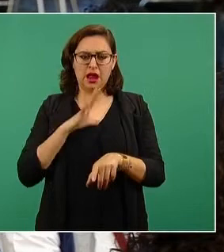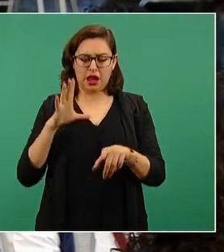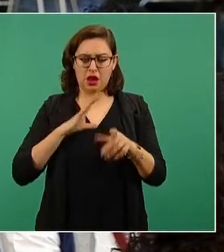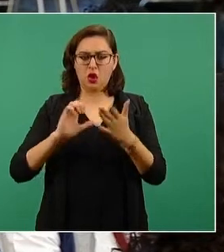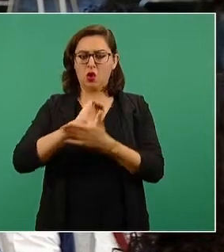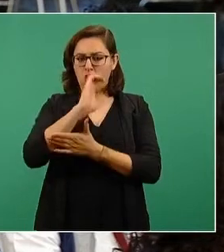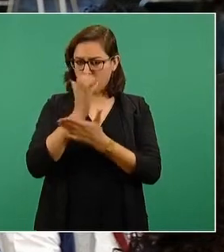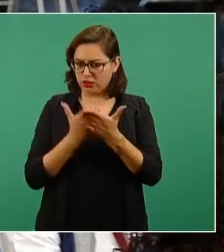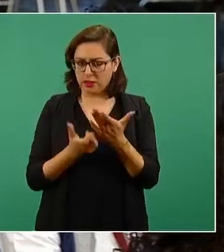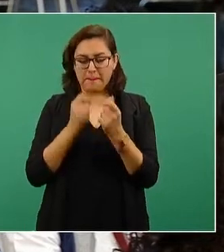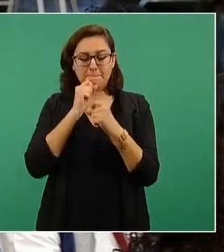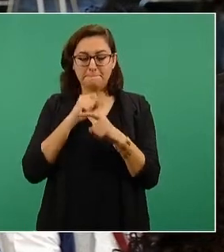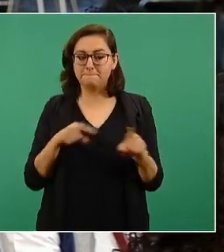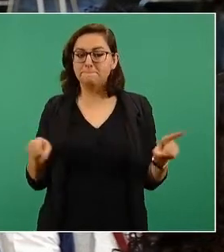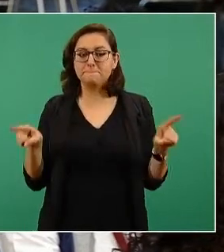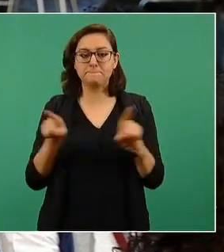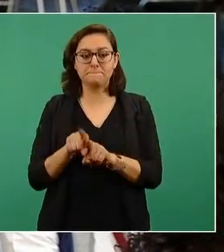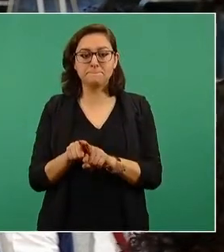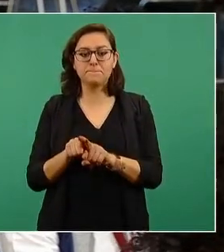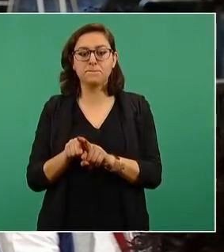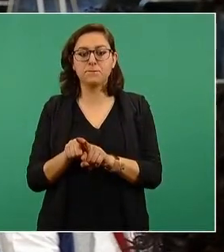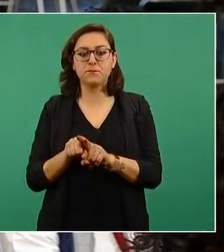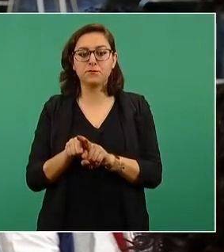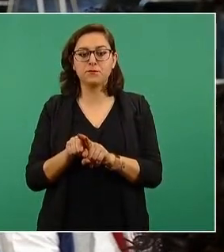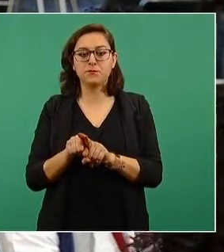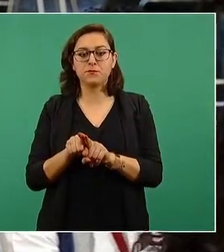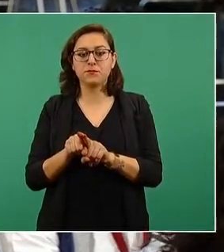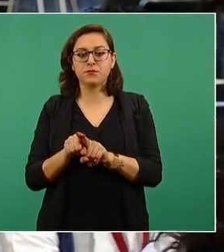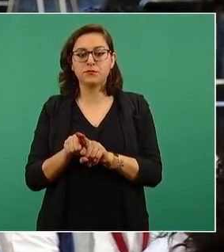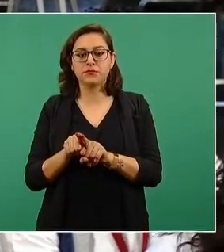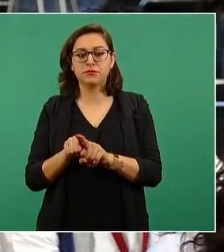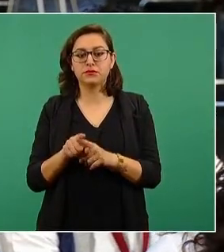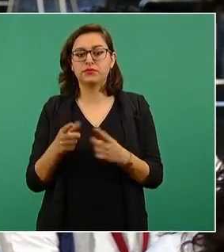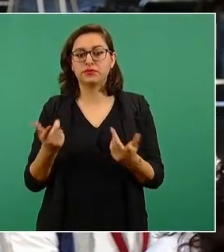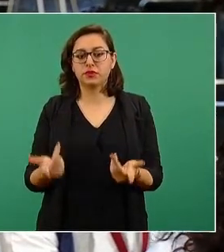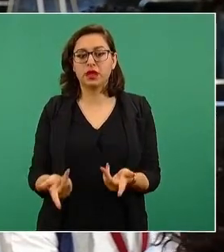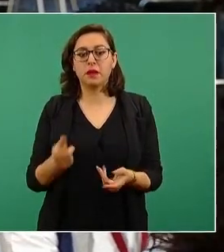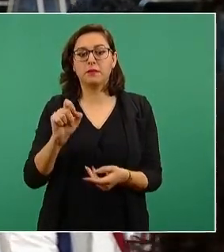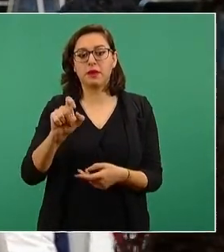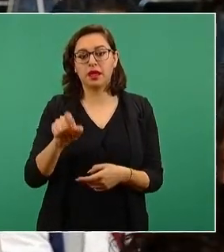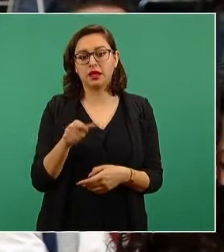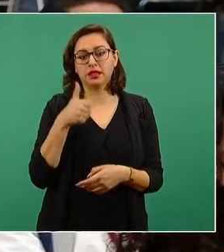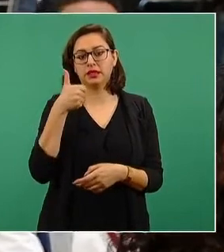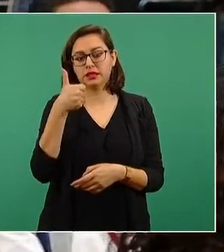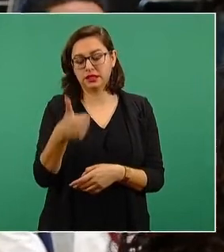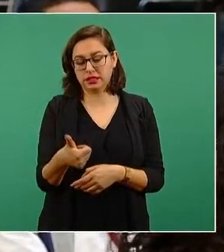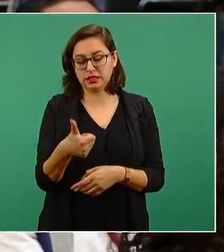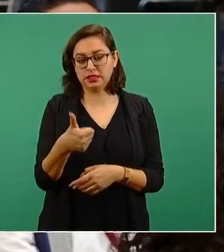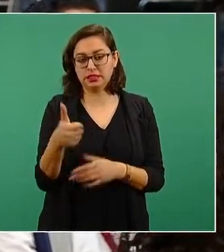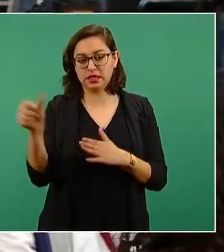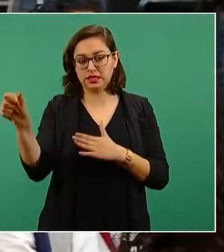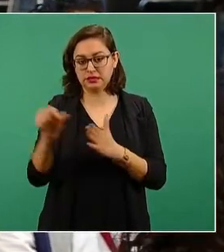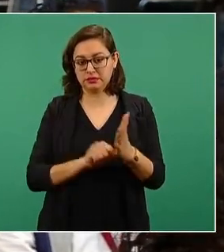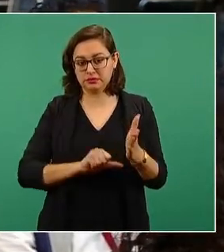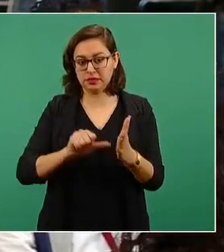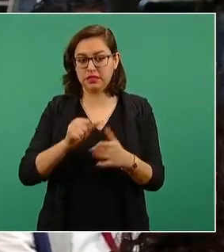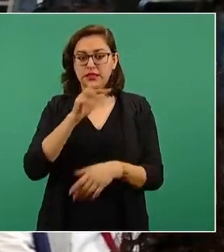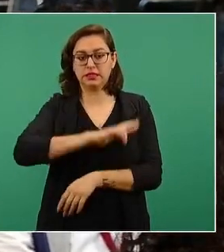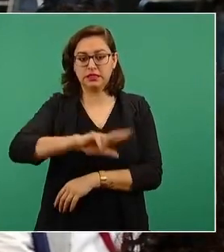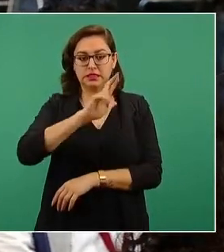LPN-PHATRP-14-2019, en poder también de Nación 14, y que incluye la renta por 26 meses de 80 motos, patrulla, full